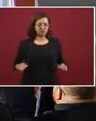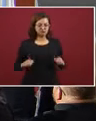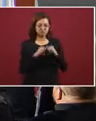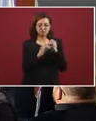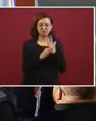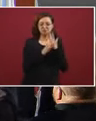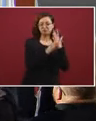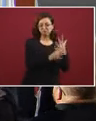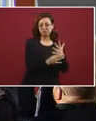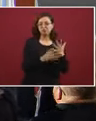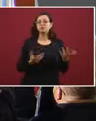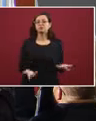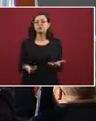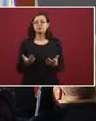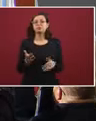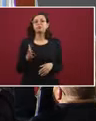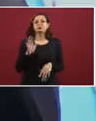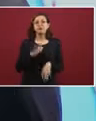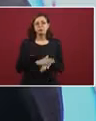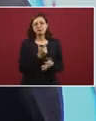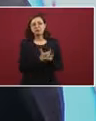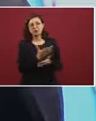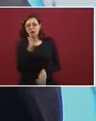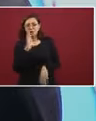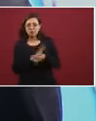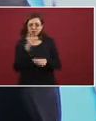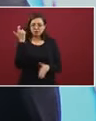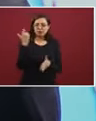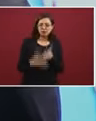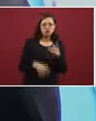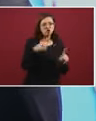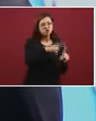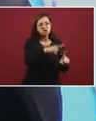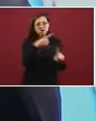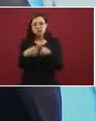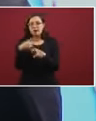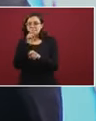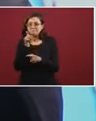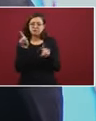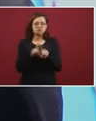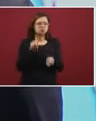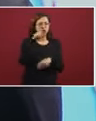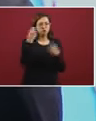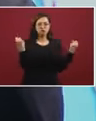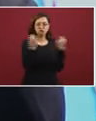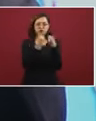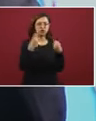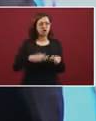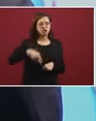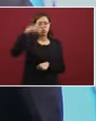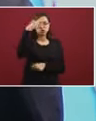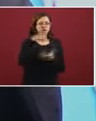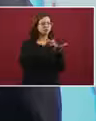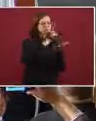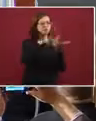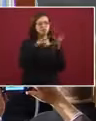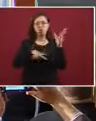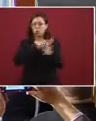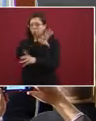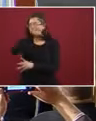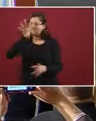señor presidente de quién es quién en los precios y del apoyo en subsidios en la frontera norte y todo el esquema